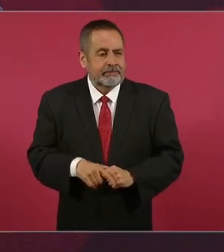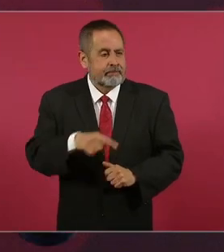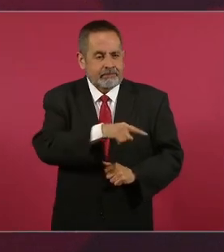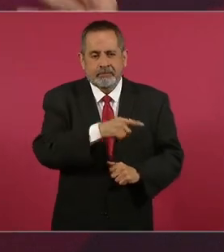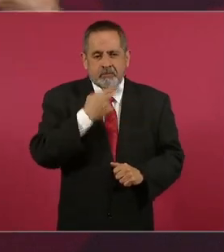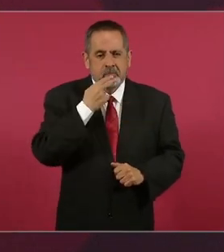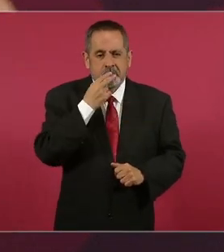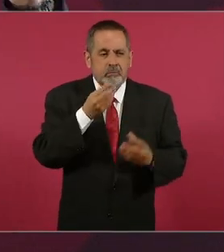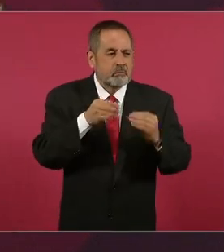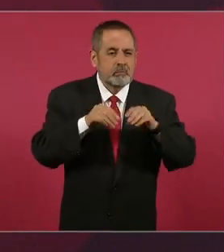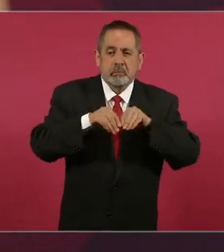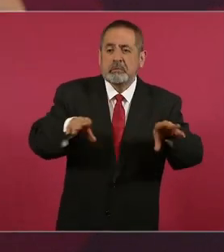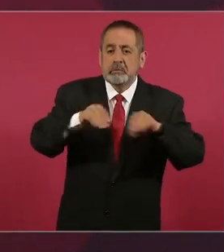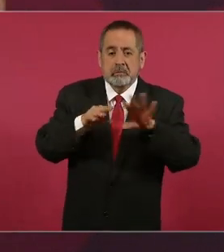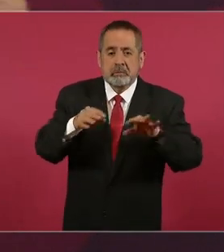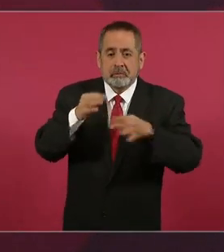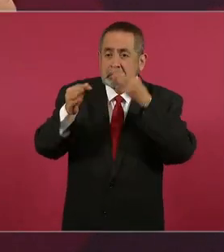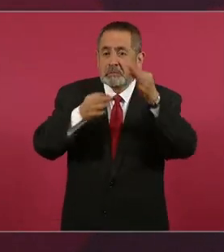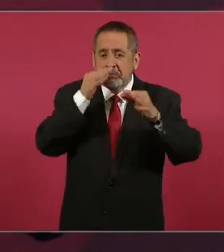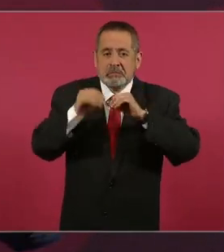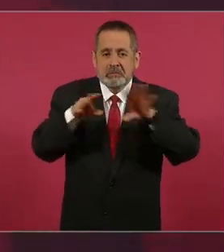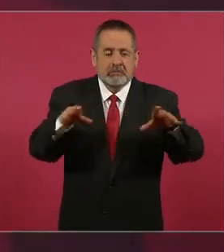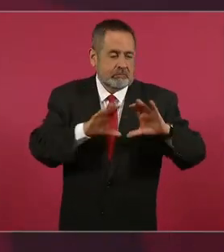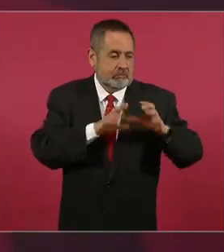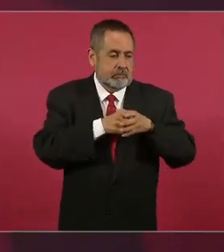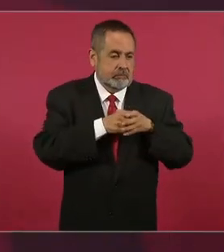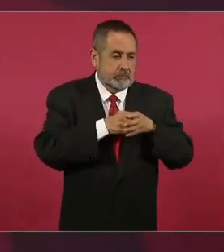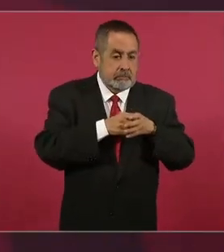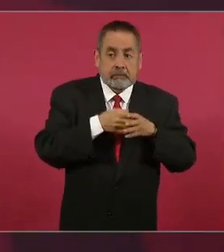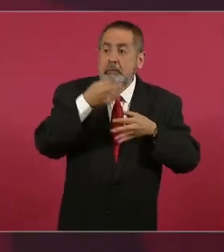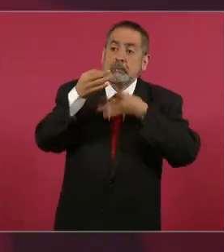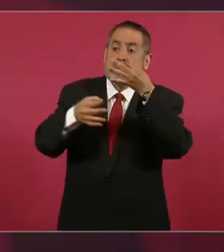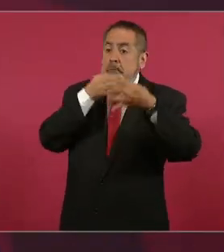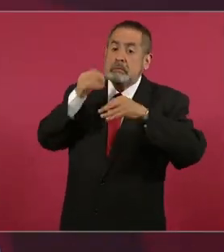usado por la oligarquía